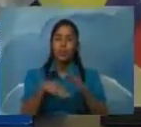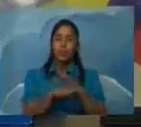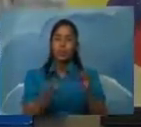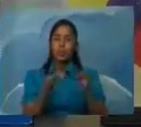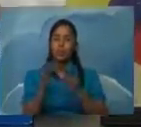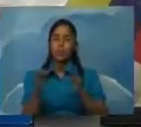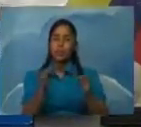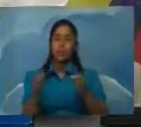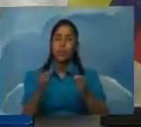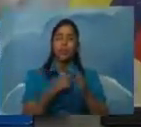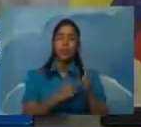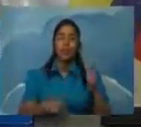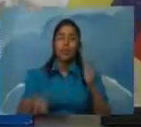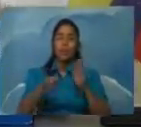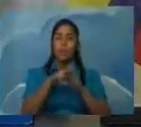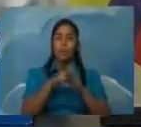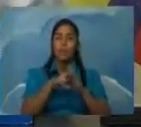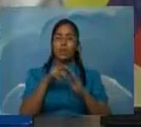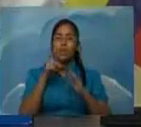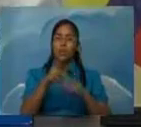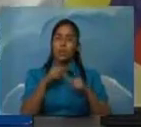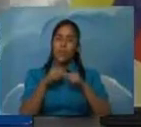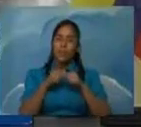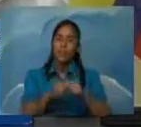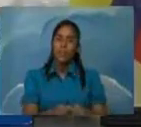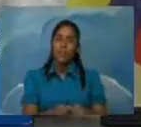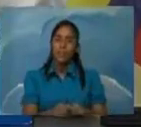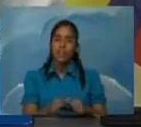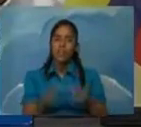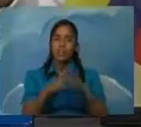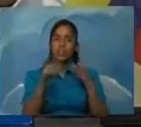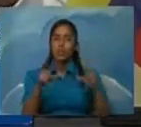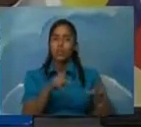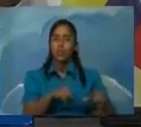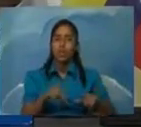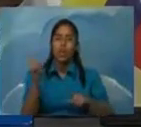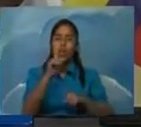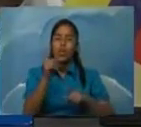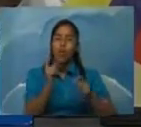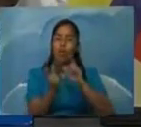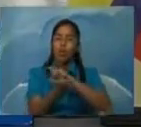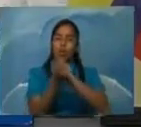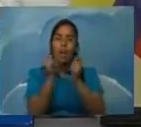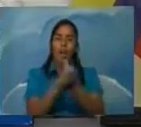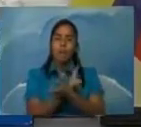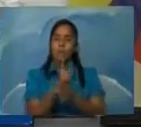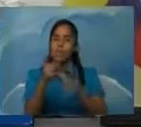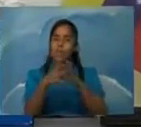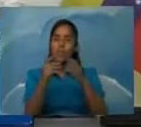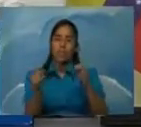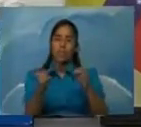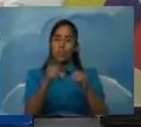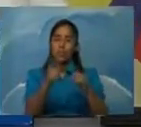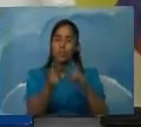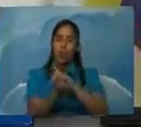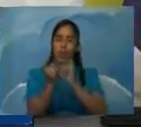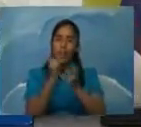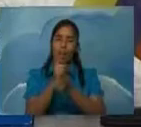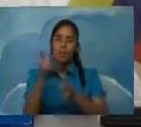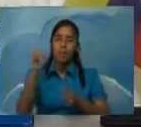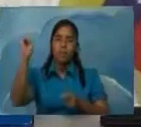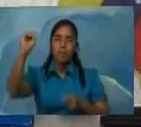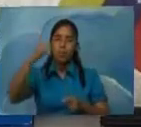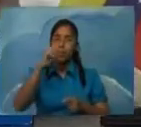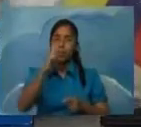preparar completo. Usted manténgase en sintonía, no cambie el canal, no cambie su dial, que